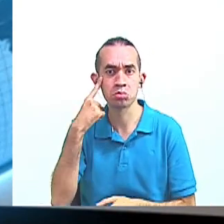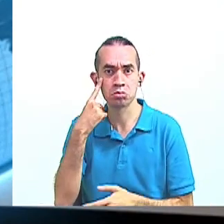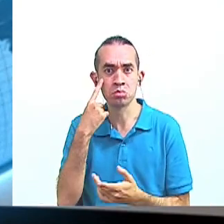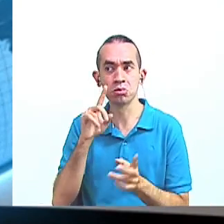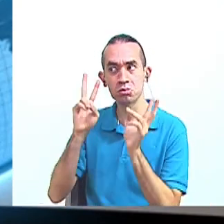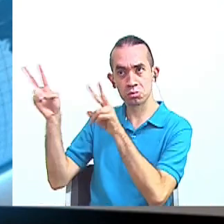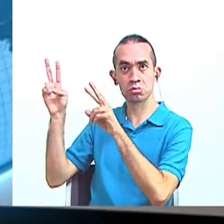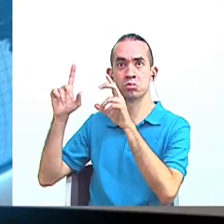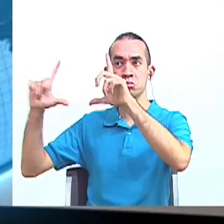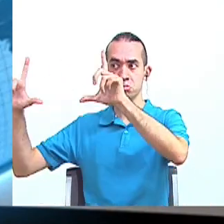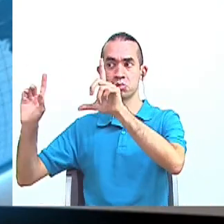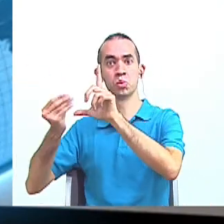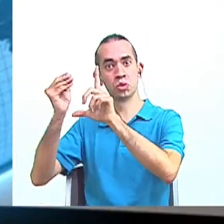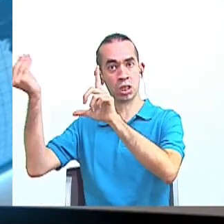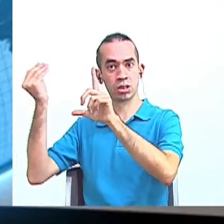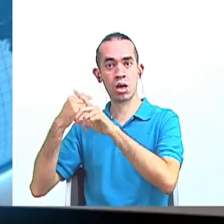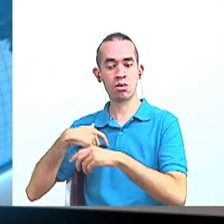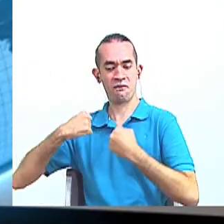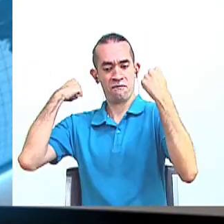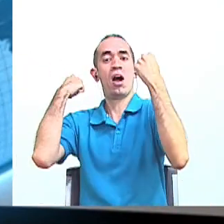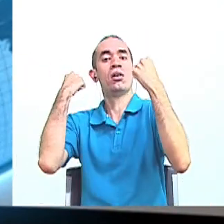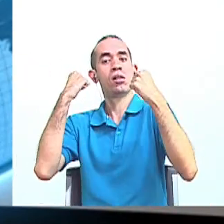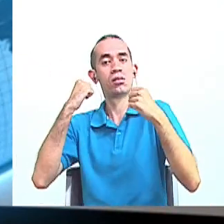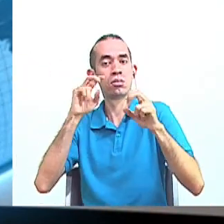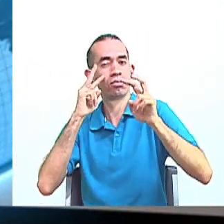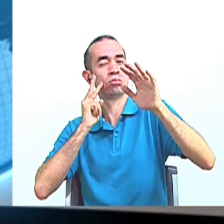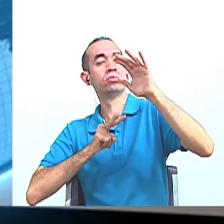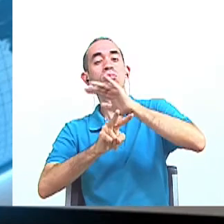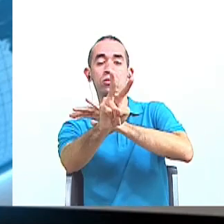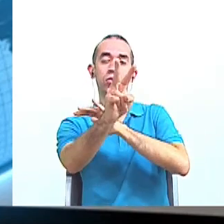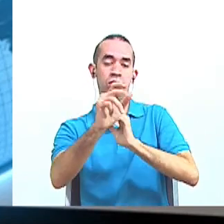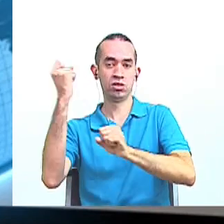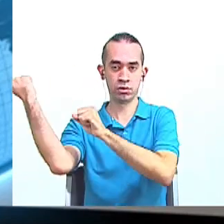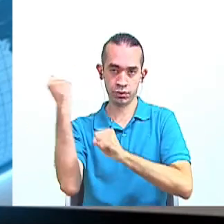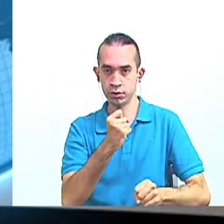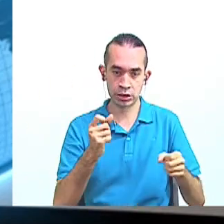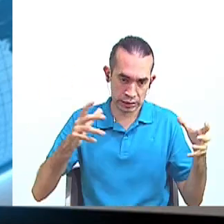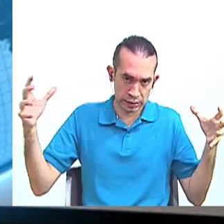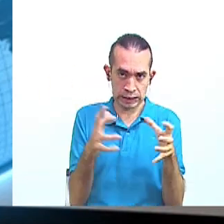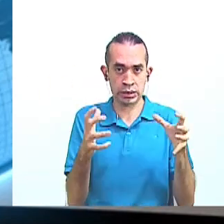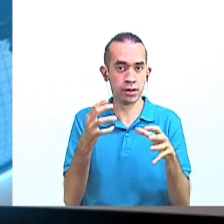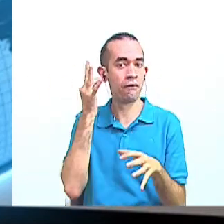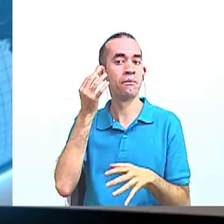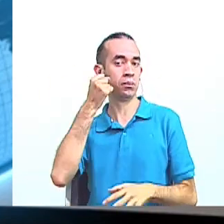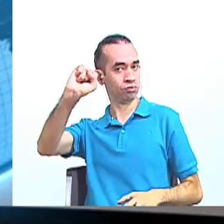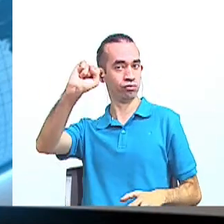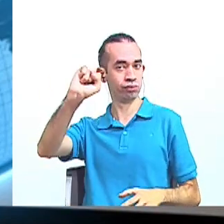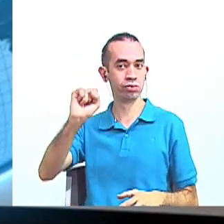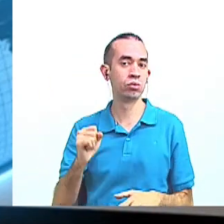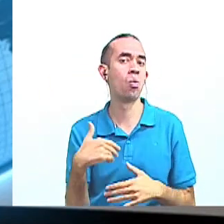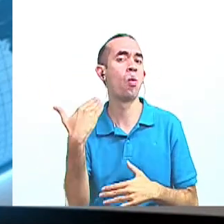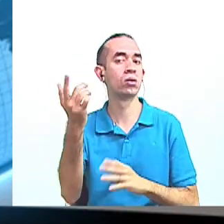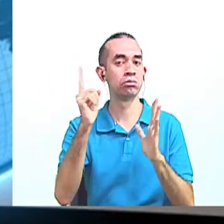fueron realmente valientes y visionarias en esa fundación de lo que fue la Liga Feminista